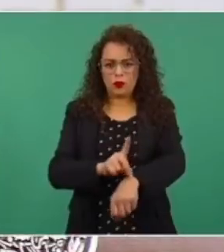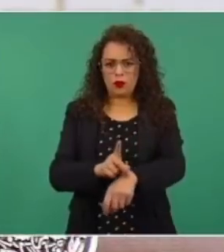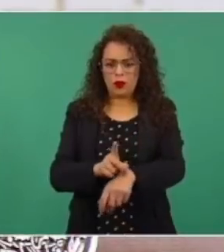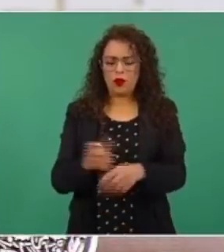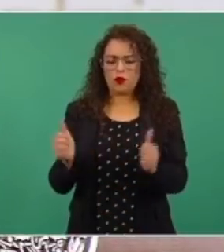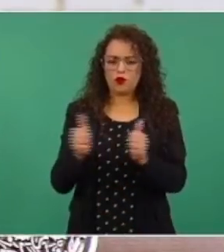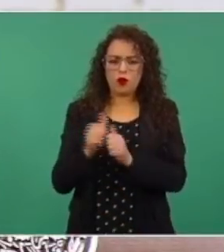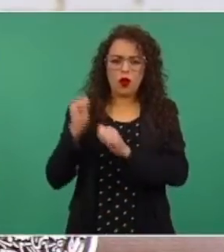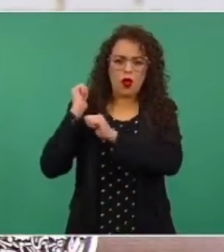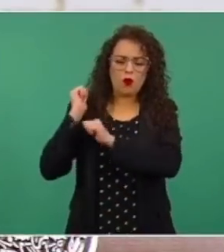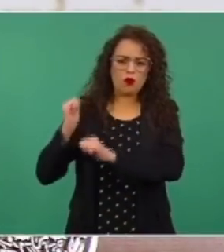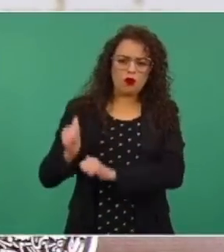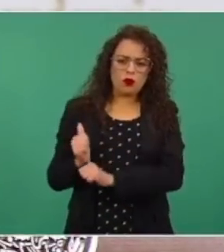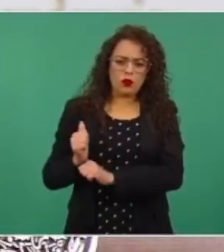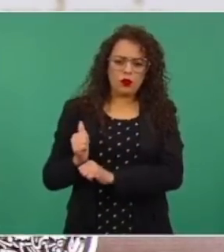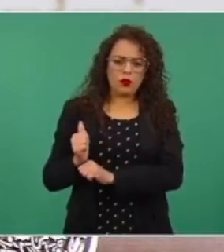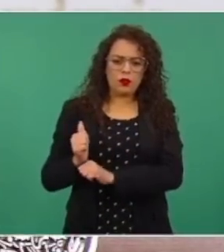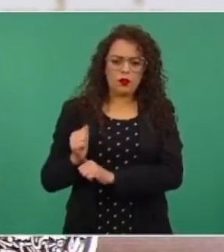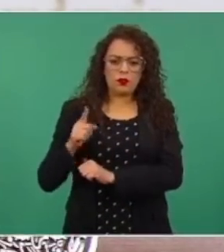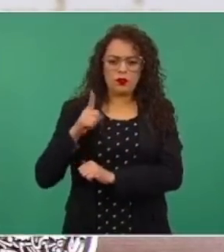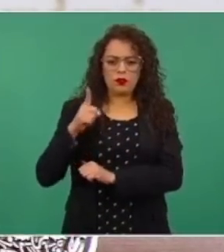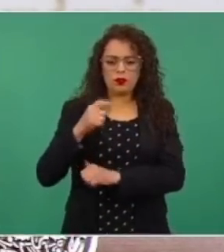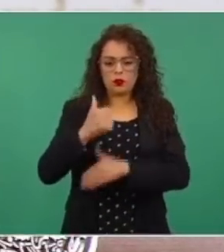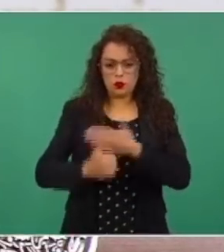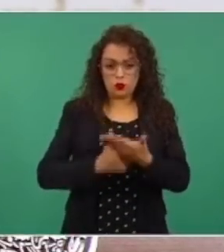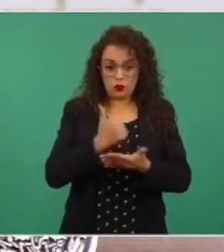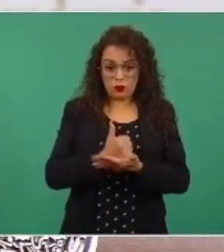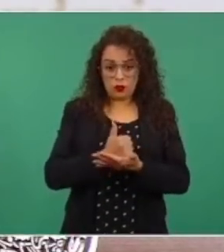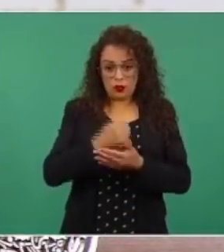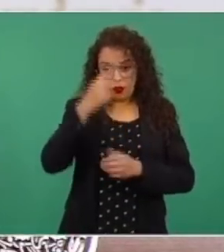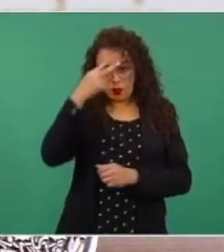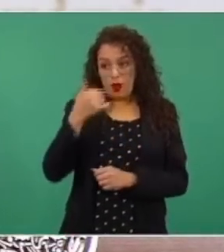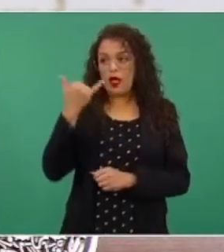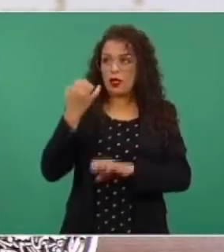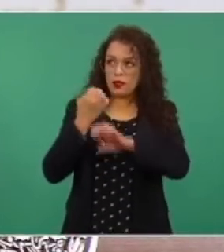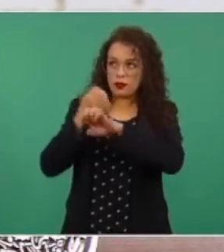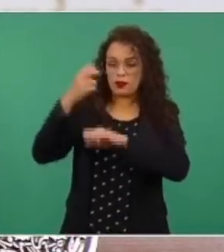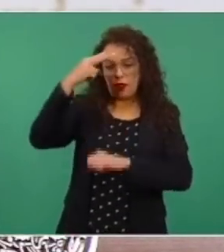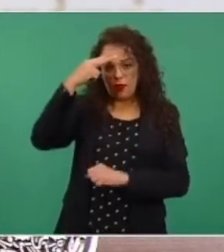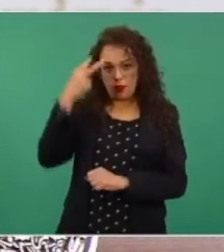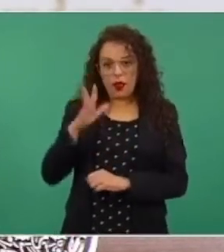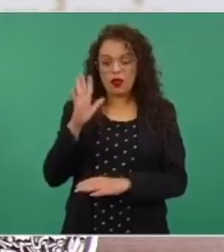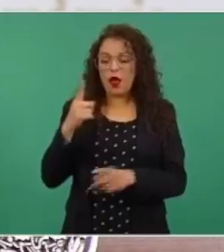las autoridades de la ciudad y las autoridades del Estado de México.